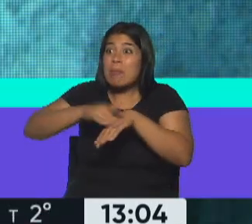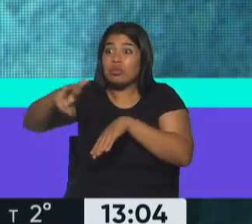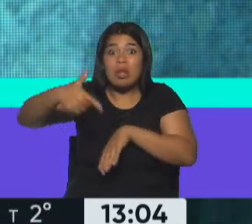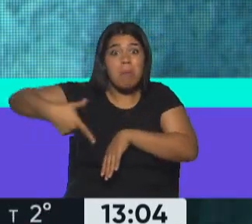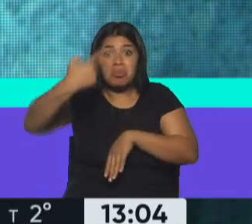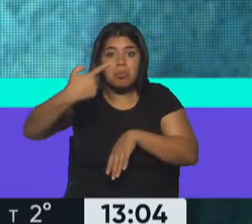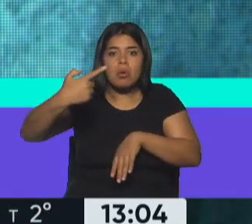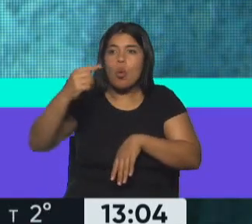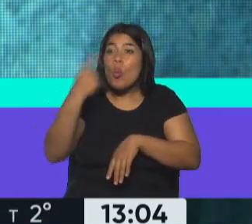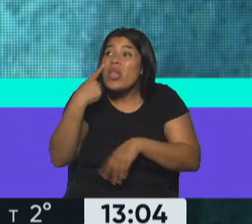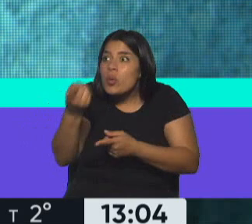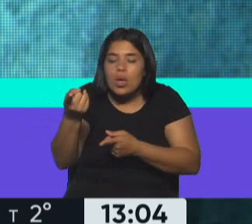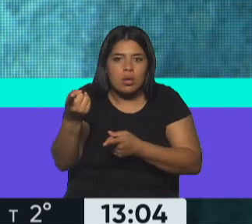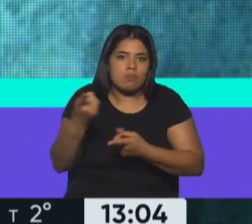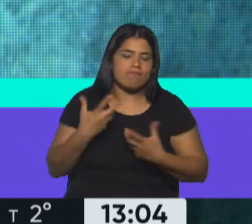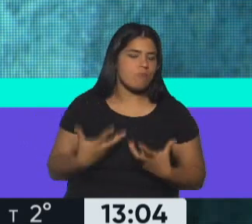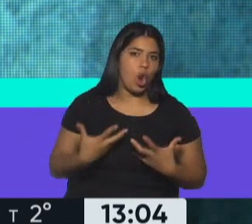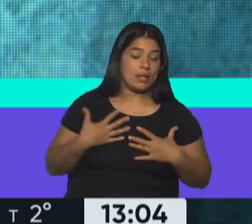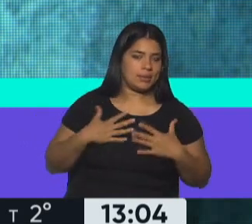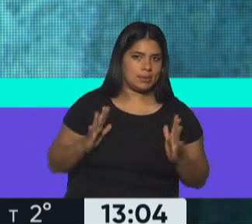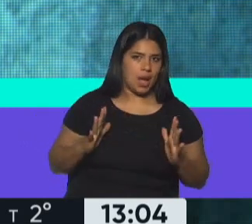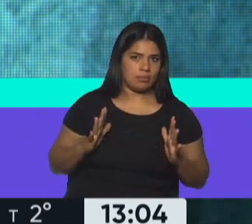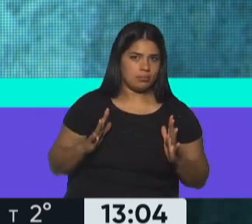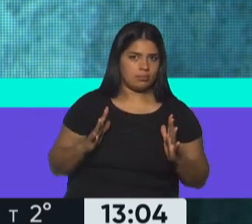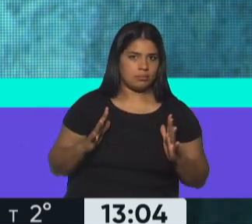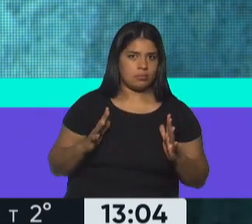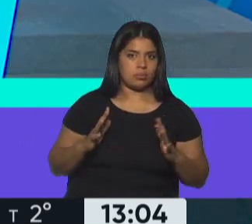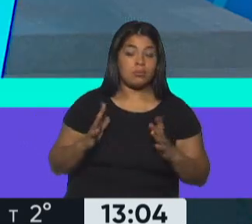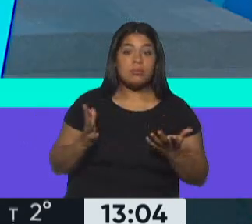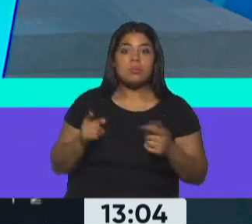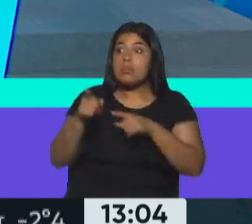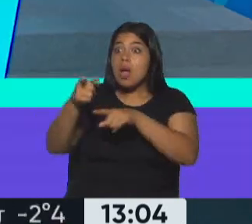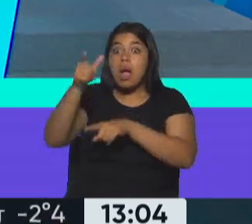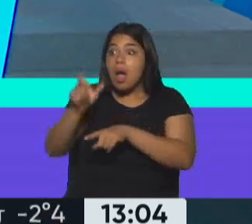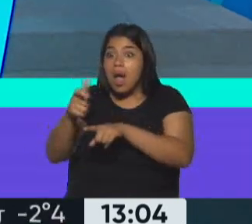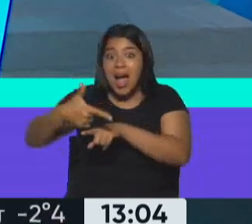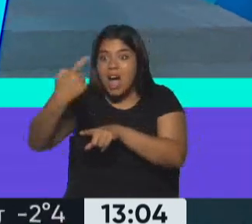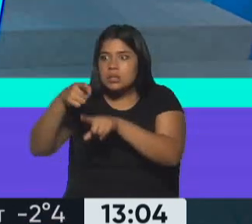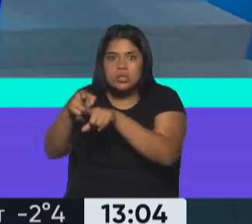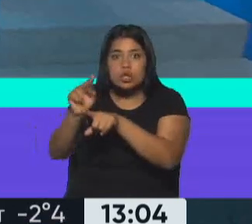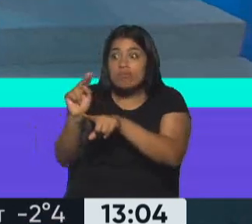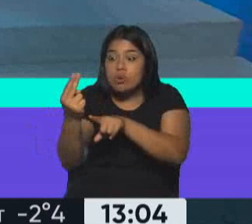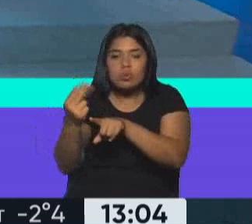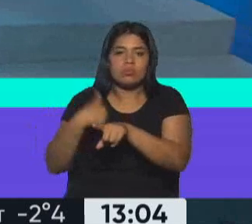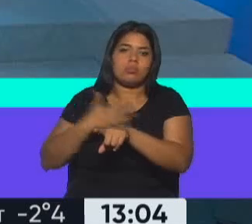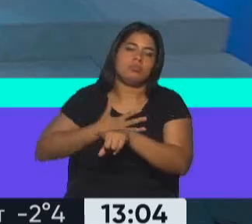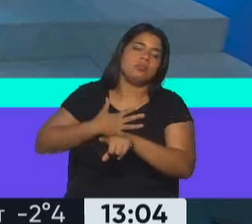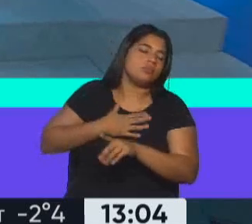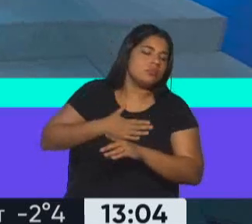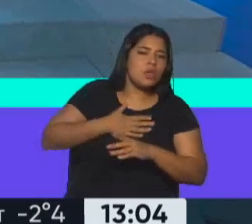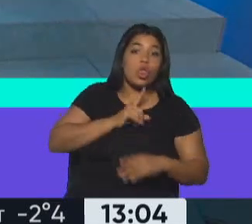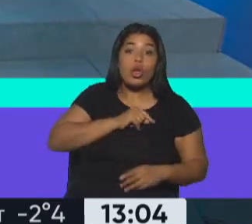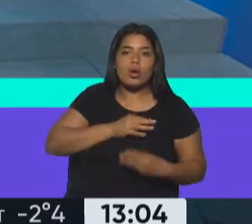y sentí eso sentí que bueno termino terminó ese duelo que era perpetuo y